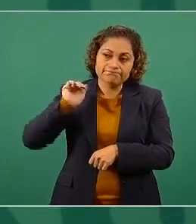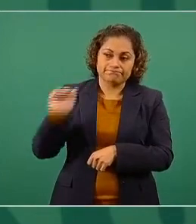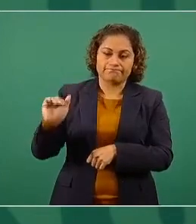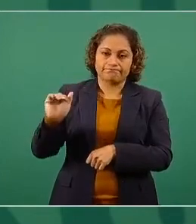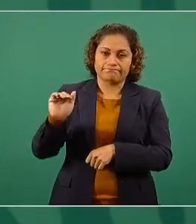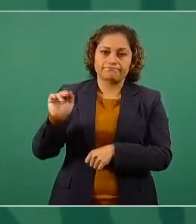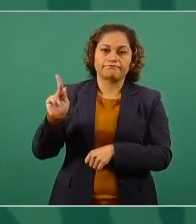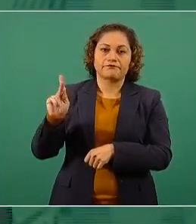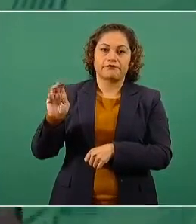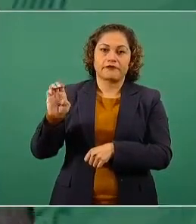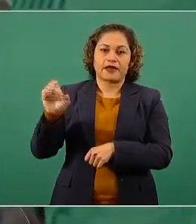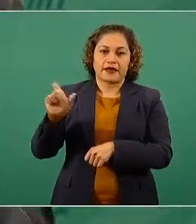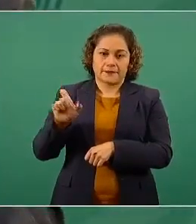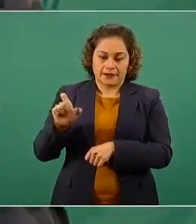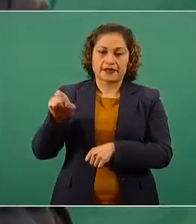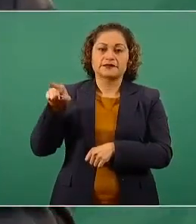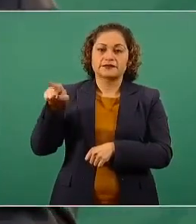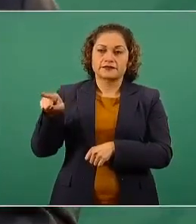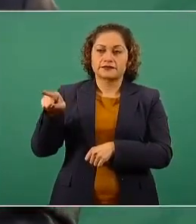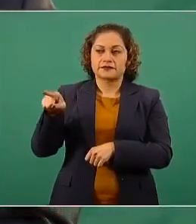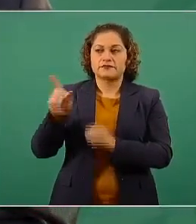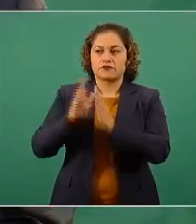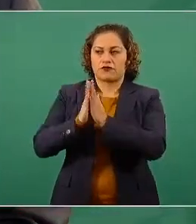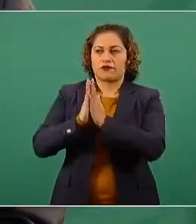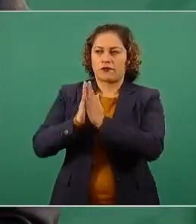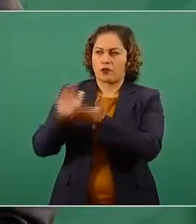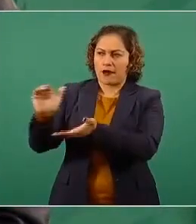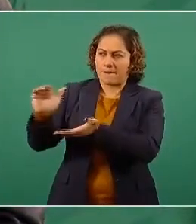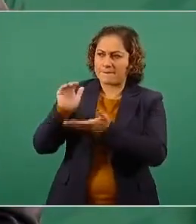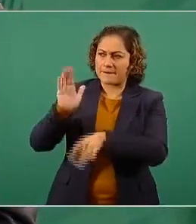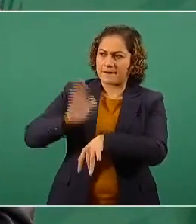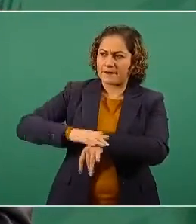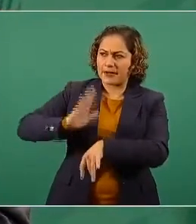que se mantuviese el mismo precio